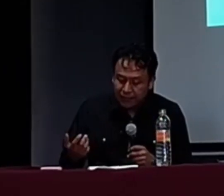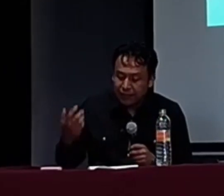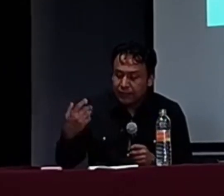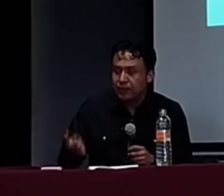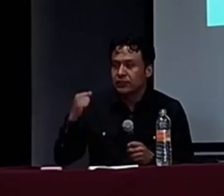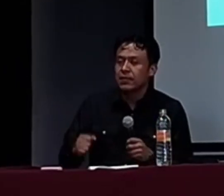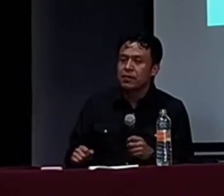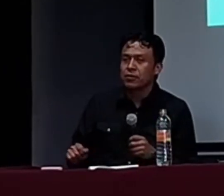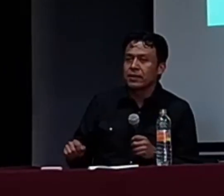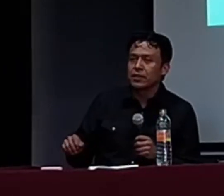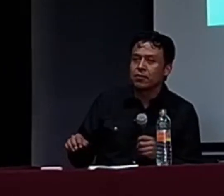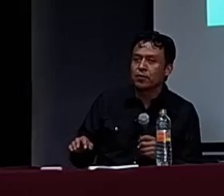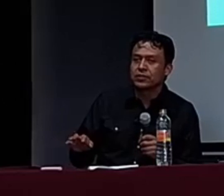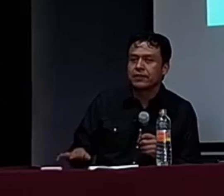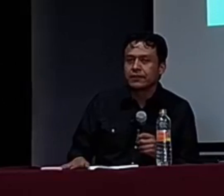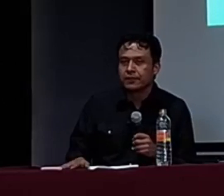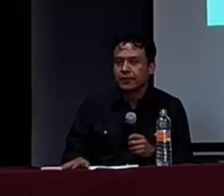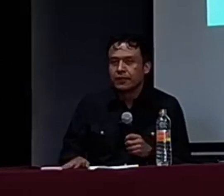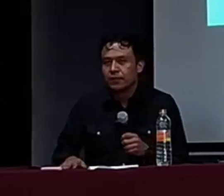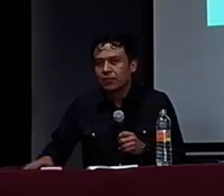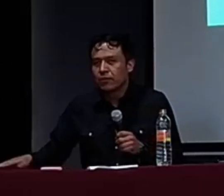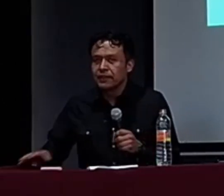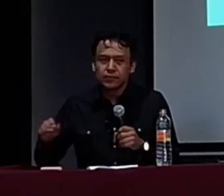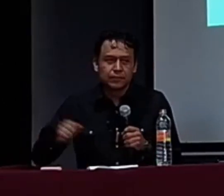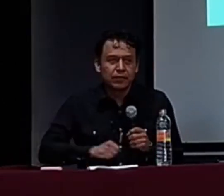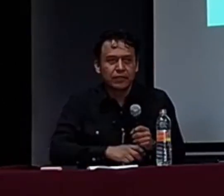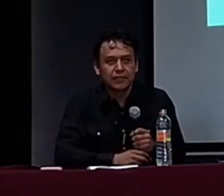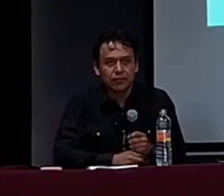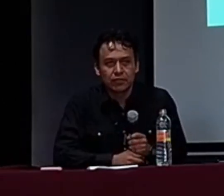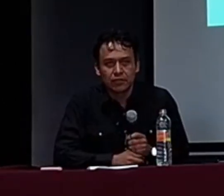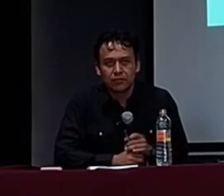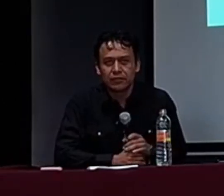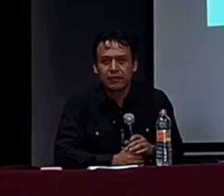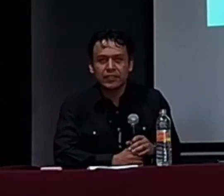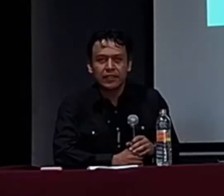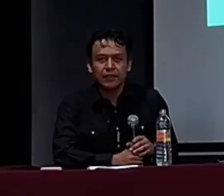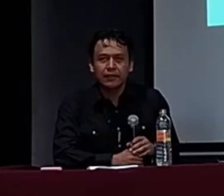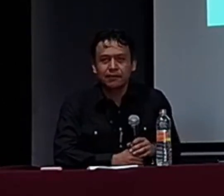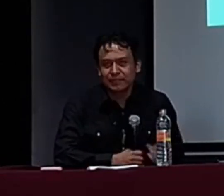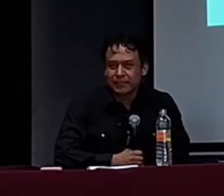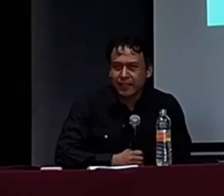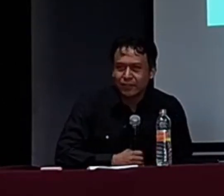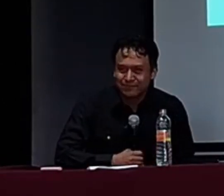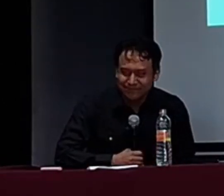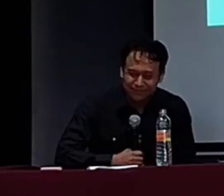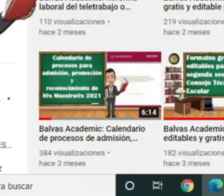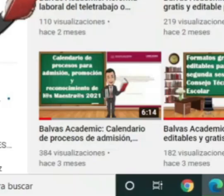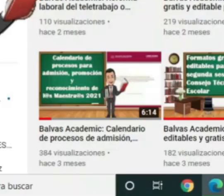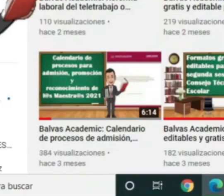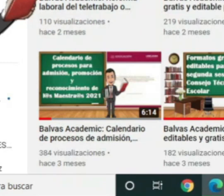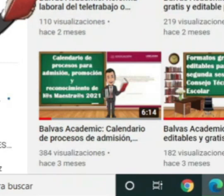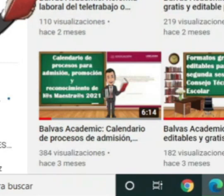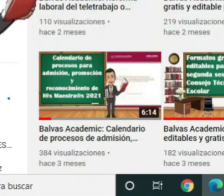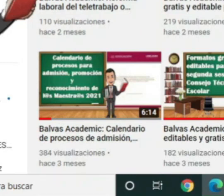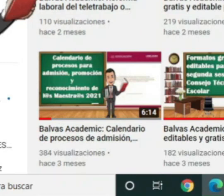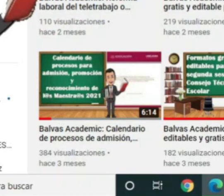pensar que vivimos en el mejor México posible. Bueno, compañeros, espero que les haya gustado la charla, este diálogo.